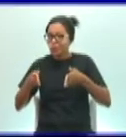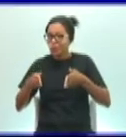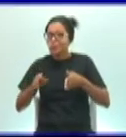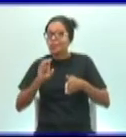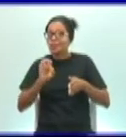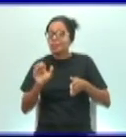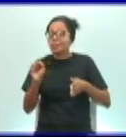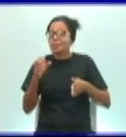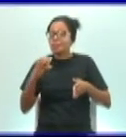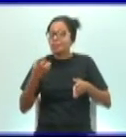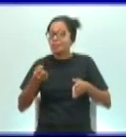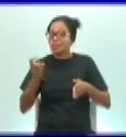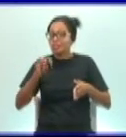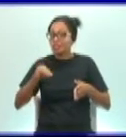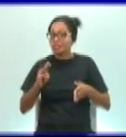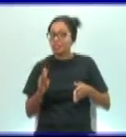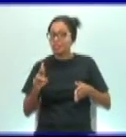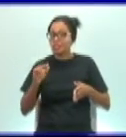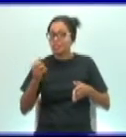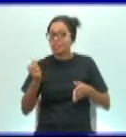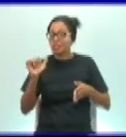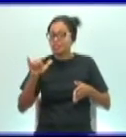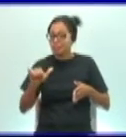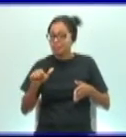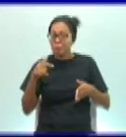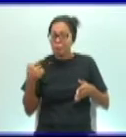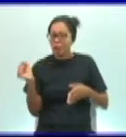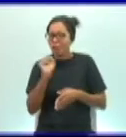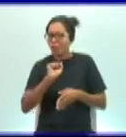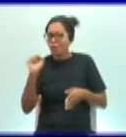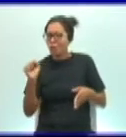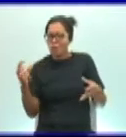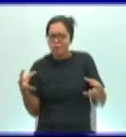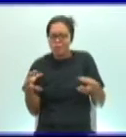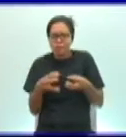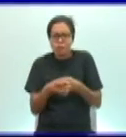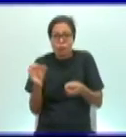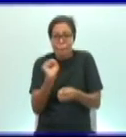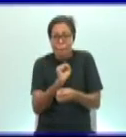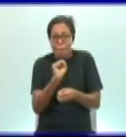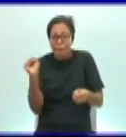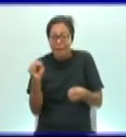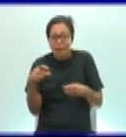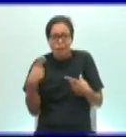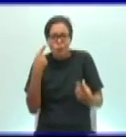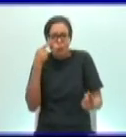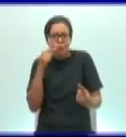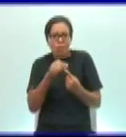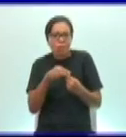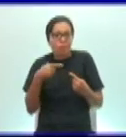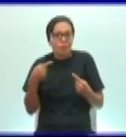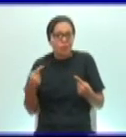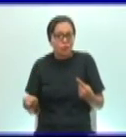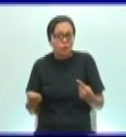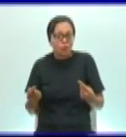victoria. El objetivo fundamental lo estamos definiendo, la unidad de toda la fuerza. Por eso estamos hablando de unidad constantemente. Hay